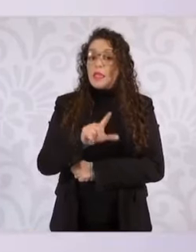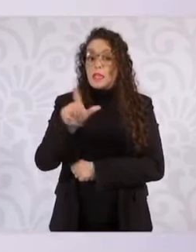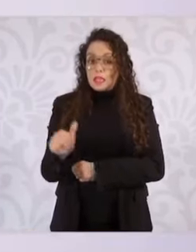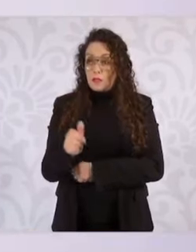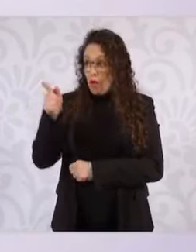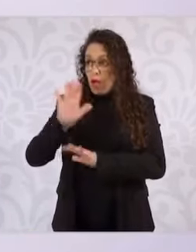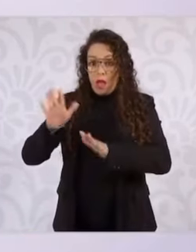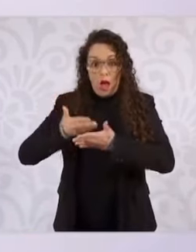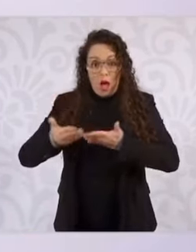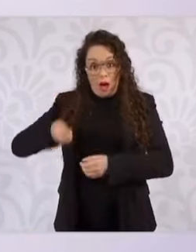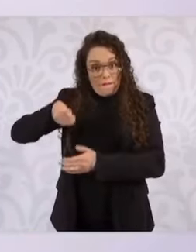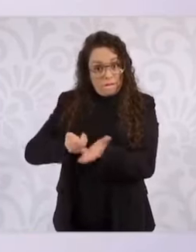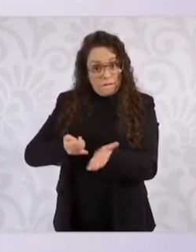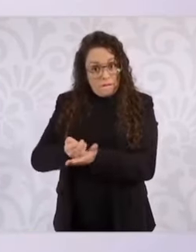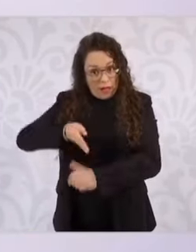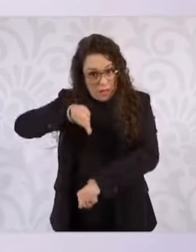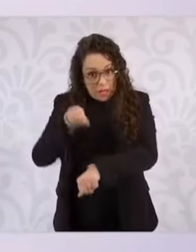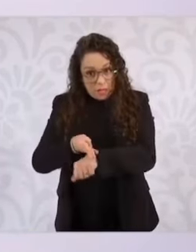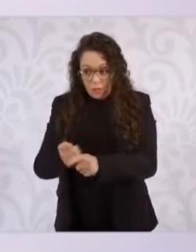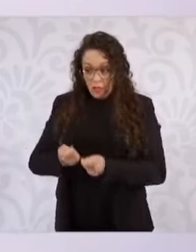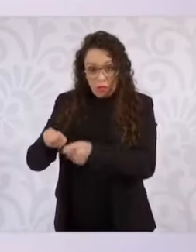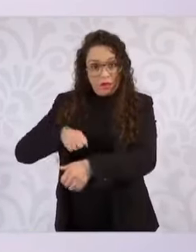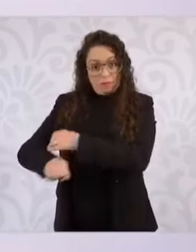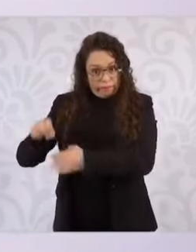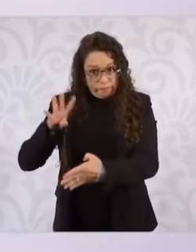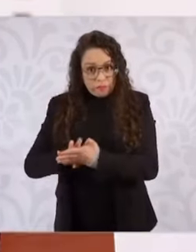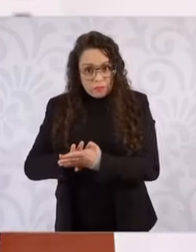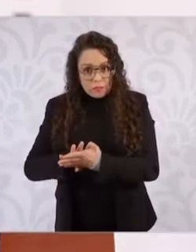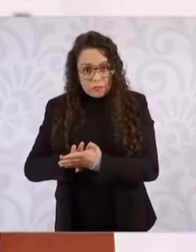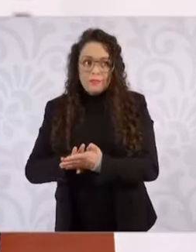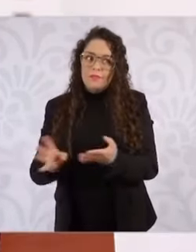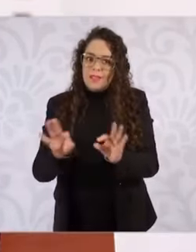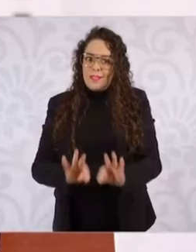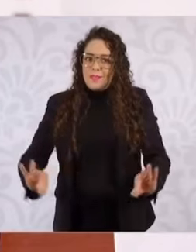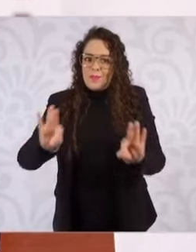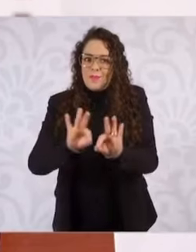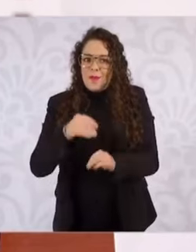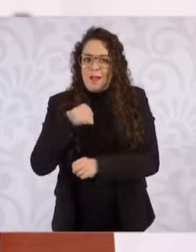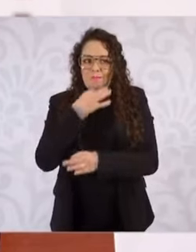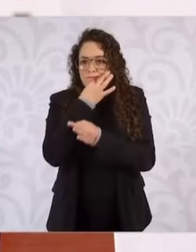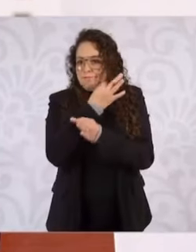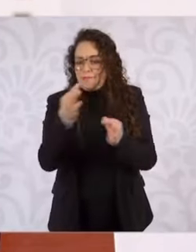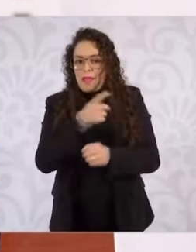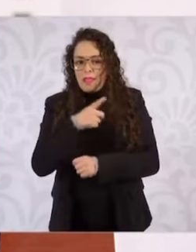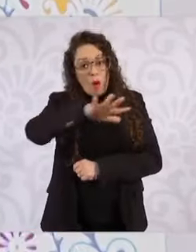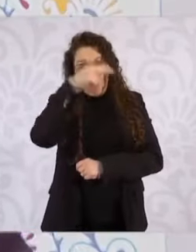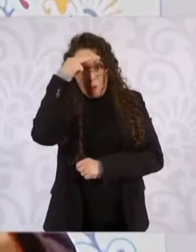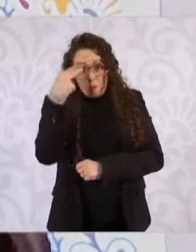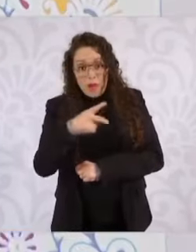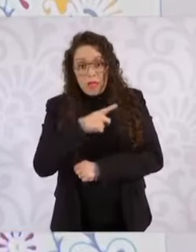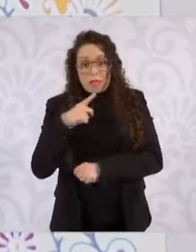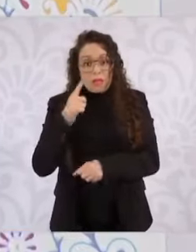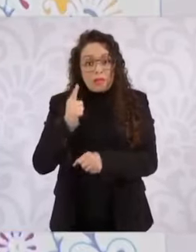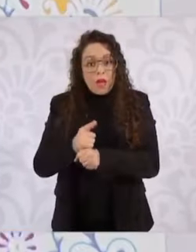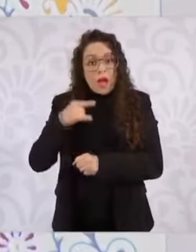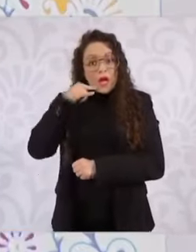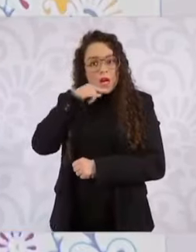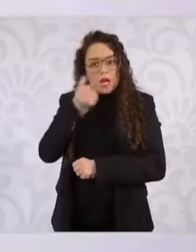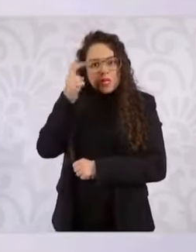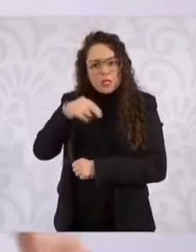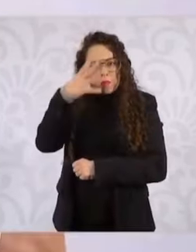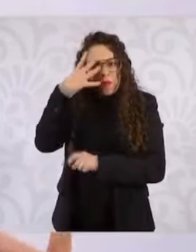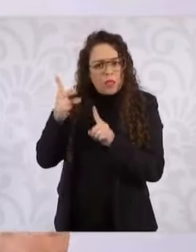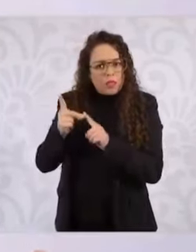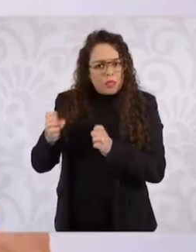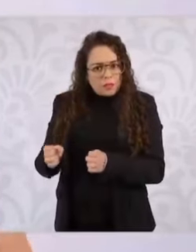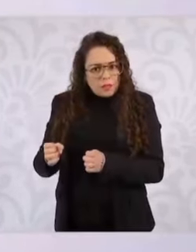Y también a que el pueblo de México vea dónde está el cinismo y la hipocresía. Porque México sigue caminando.